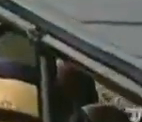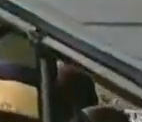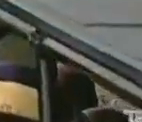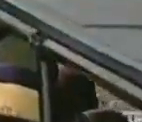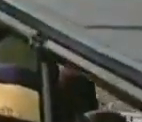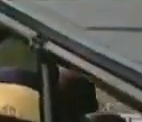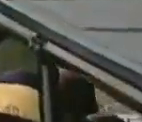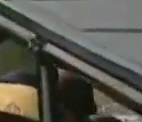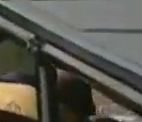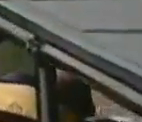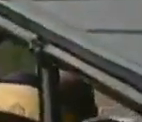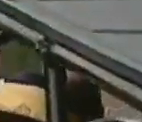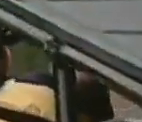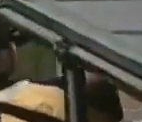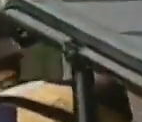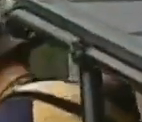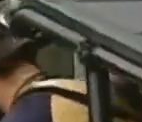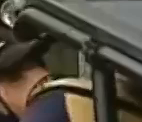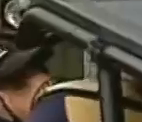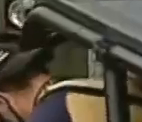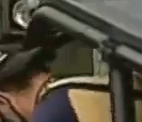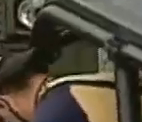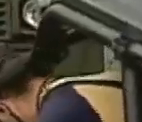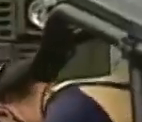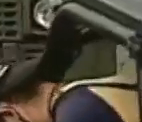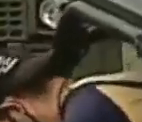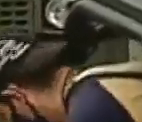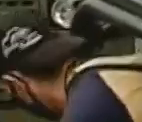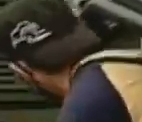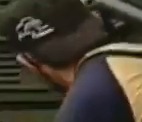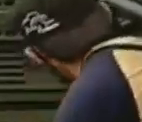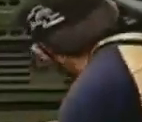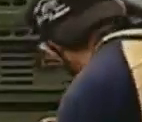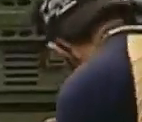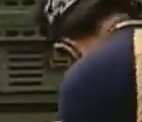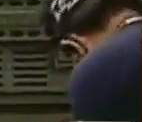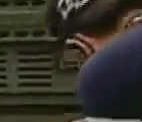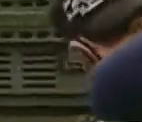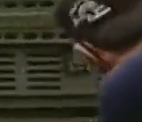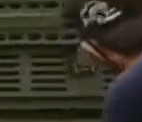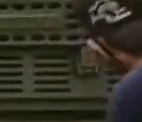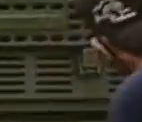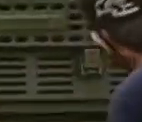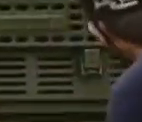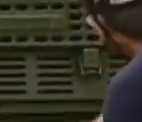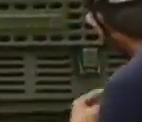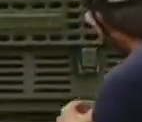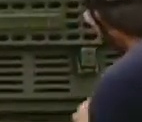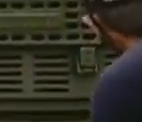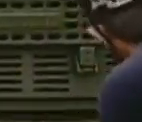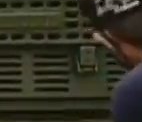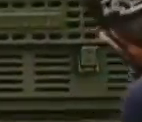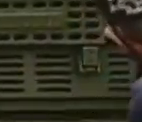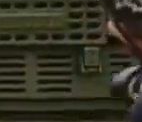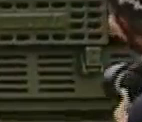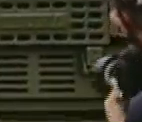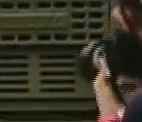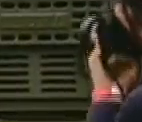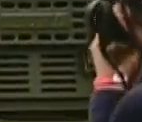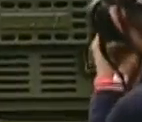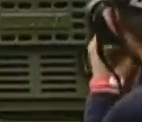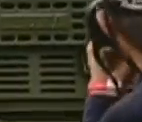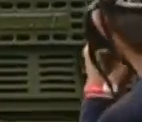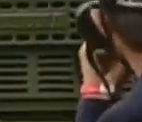te llamas? Primer Teniente García Ariadni, mi comandante en jefe. Primer Teniente García Ariadni, produciendo la tierra. Así